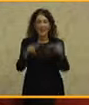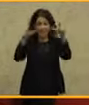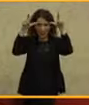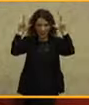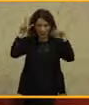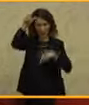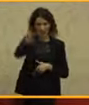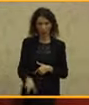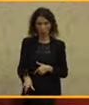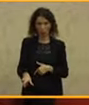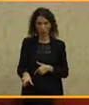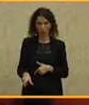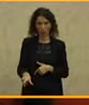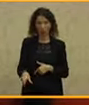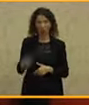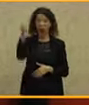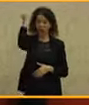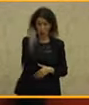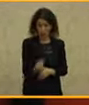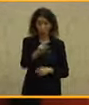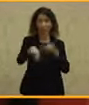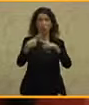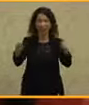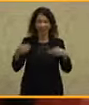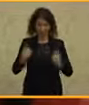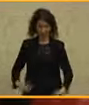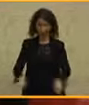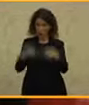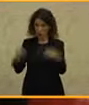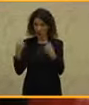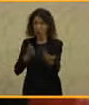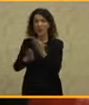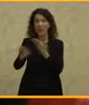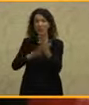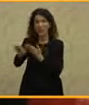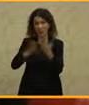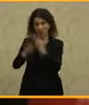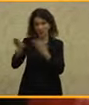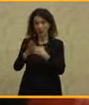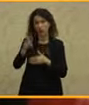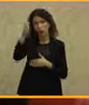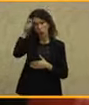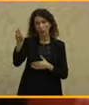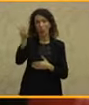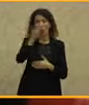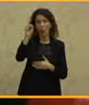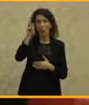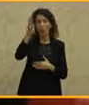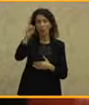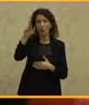Esquizofrénico apuñala y luego descuartiza a un vecino en Valparaíso.